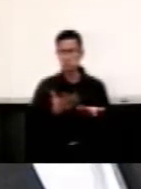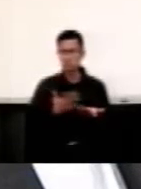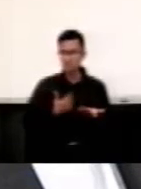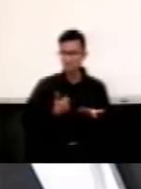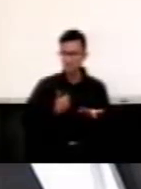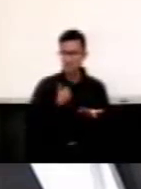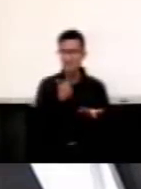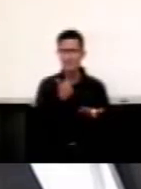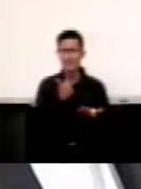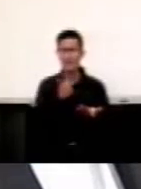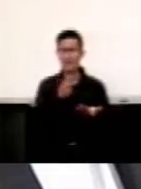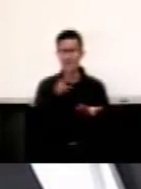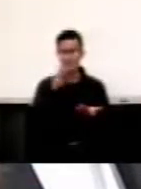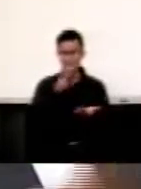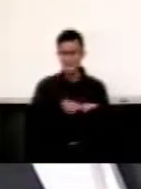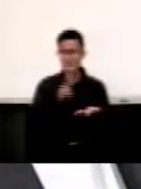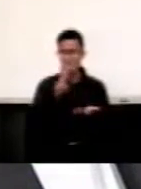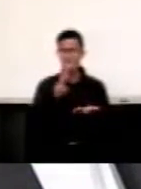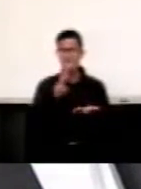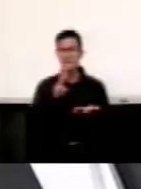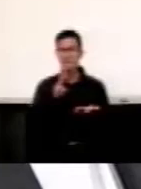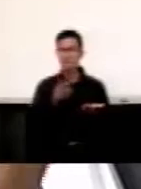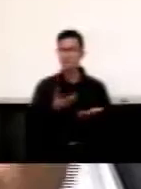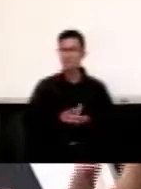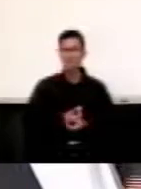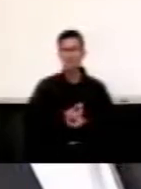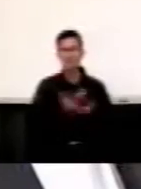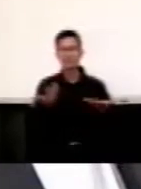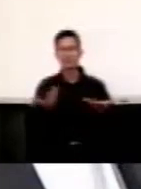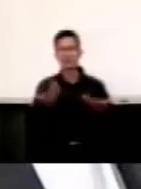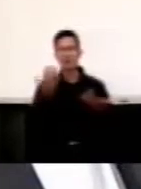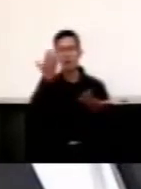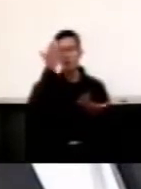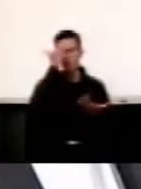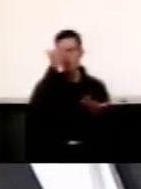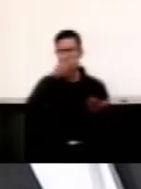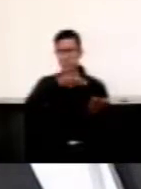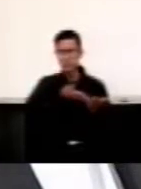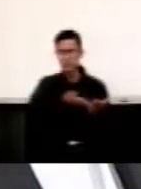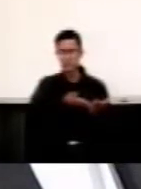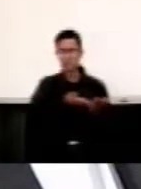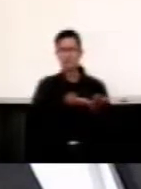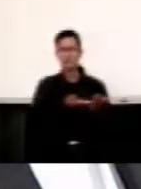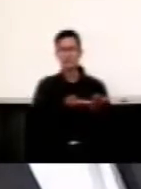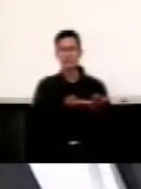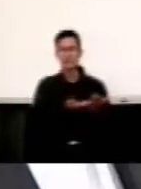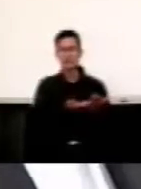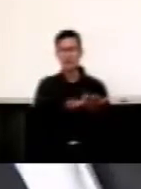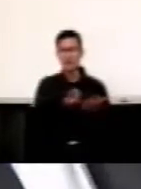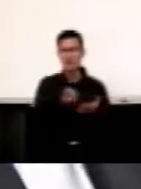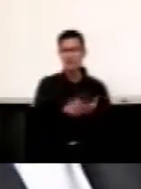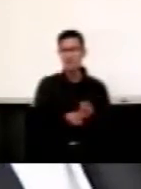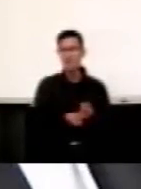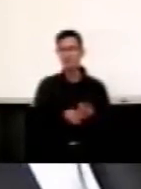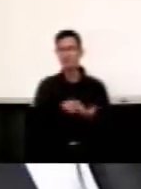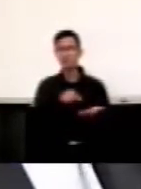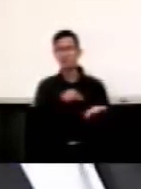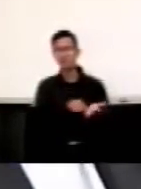verdad, publicar, difundir su conocimiento, difundir su contenido y